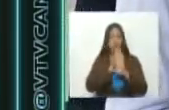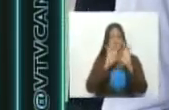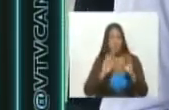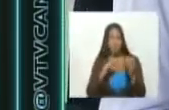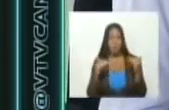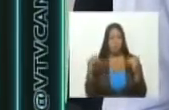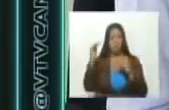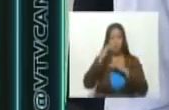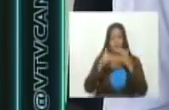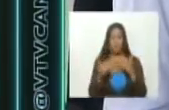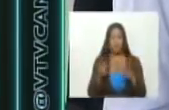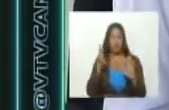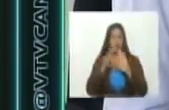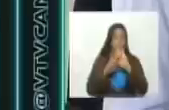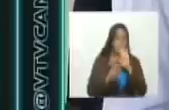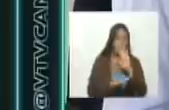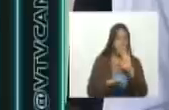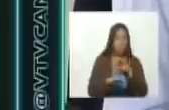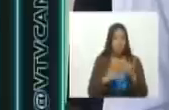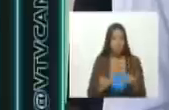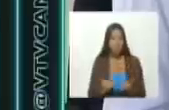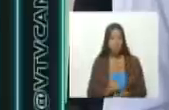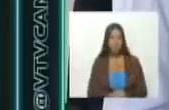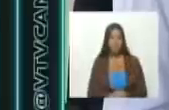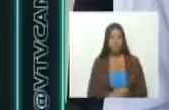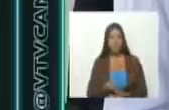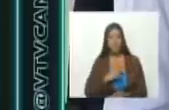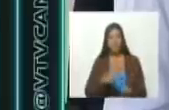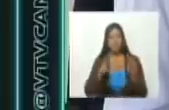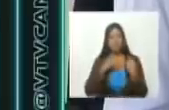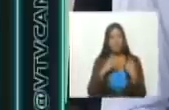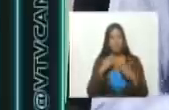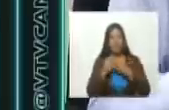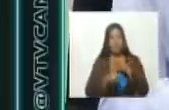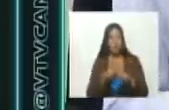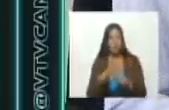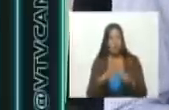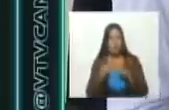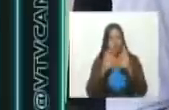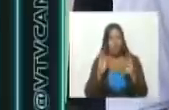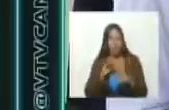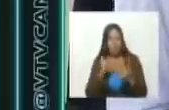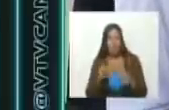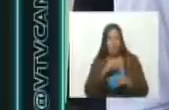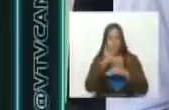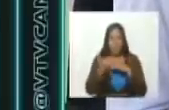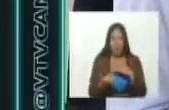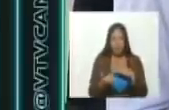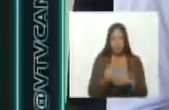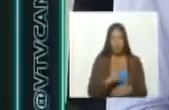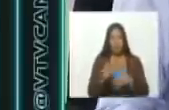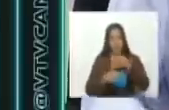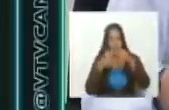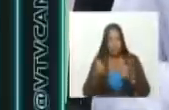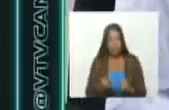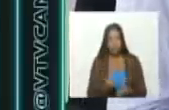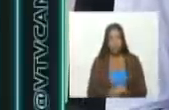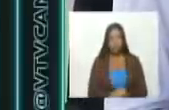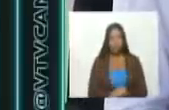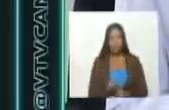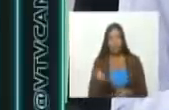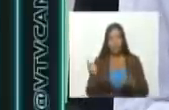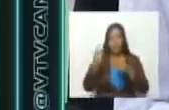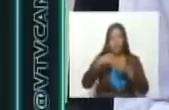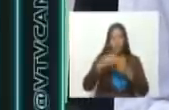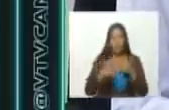nivel superior en el cumplimiento de sus tareas como actores de este proyecto revolucionario, que se